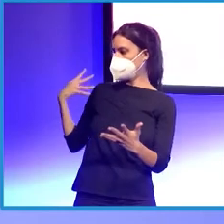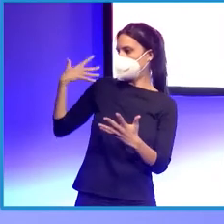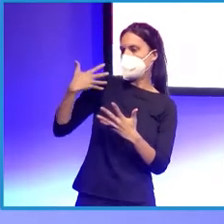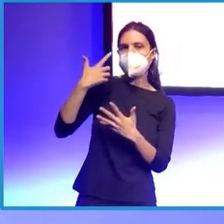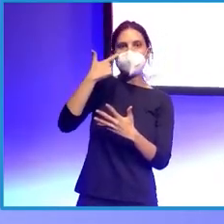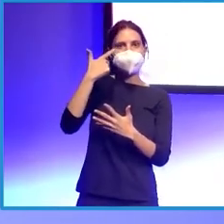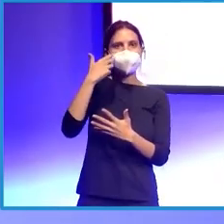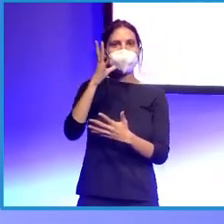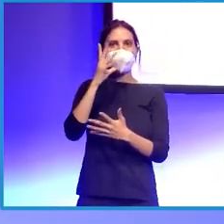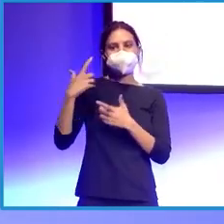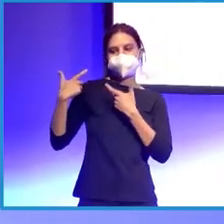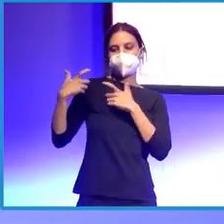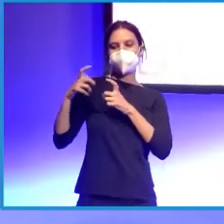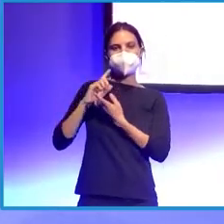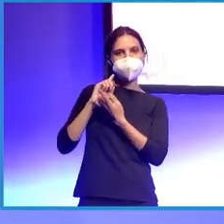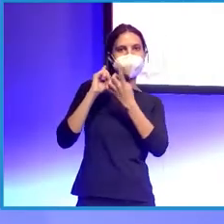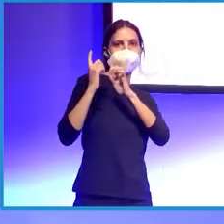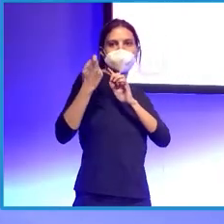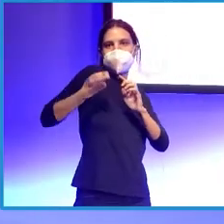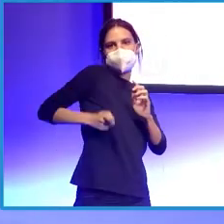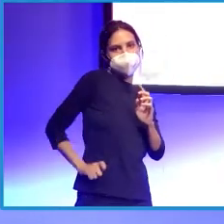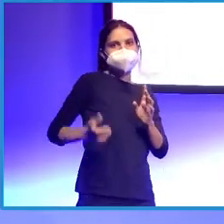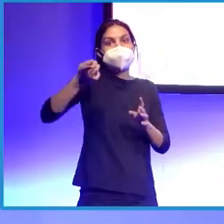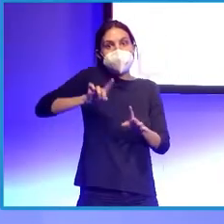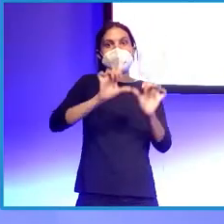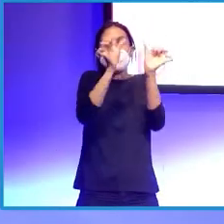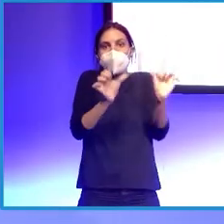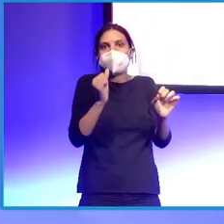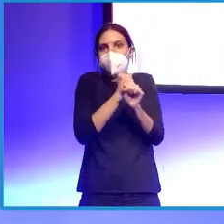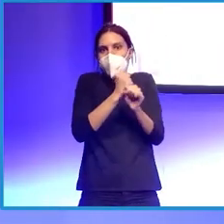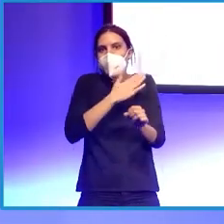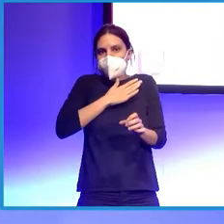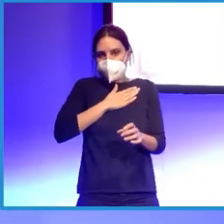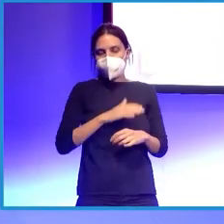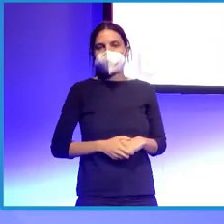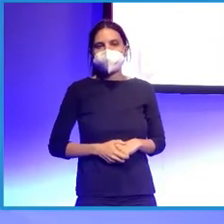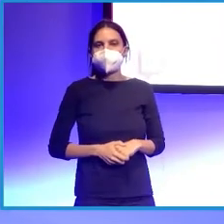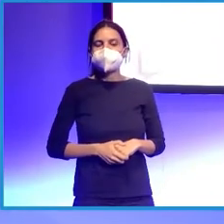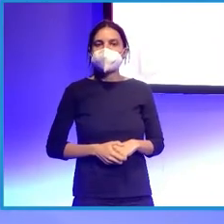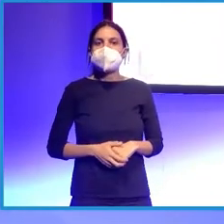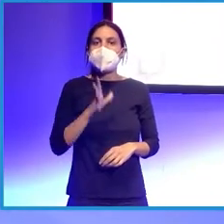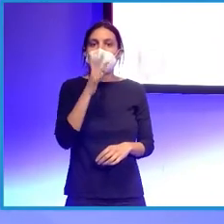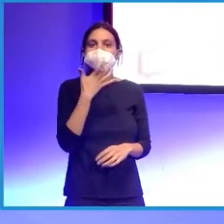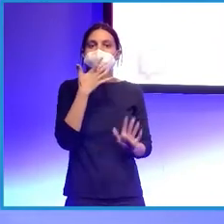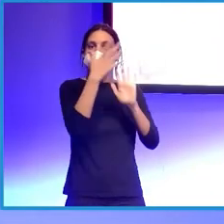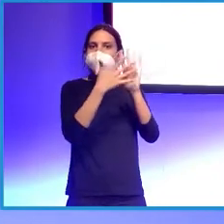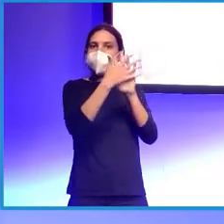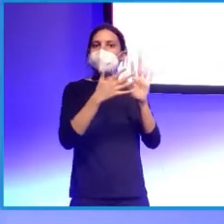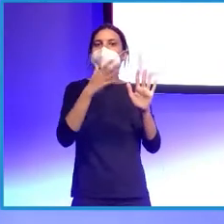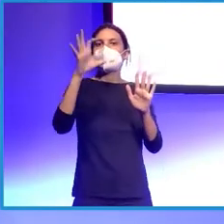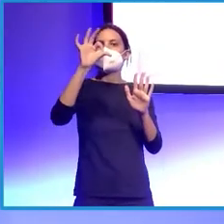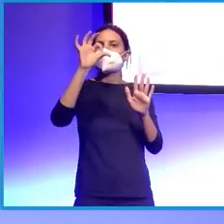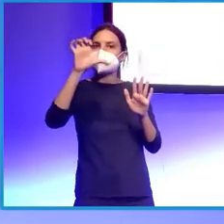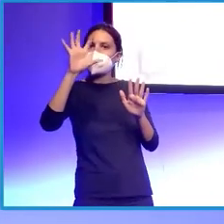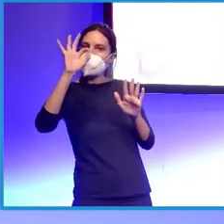evidentemente el como trabajo yo también no tiene nada que ver y vamos más allá de ello yo cuando lo deseo hablo de rentabilidad de